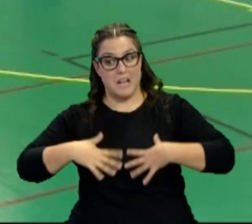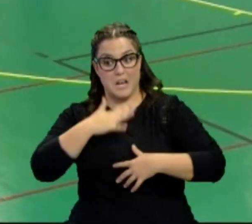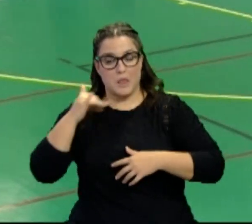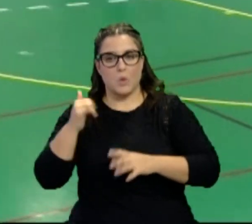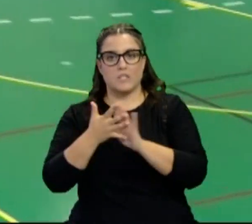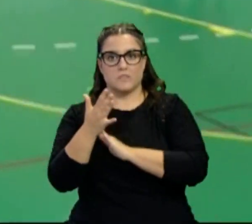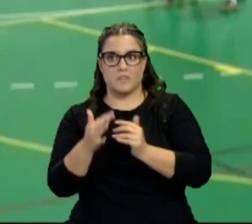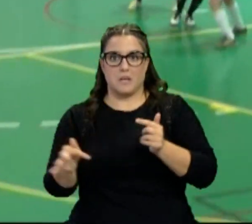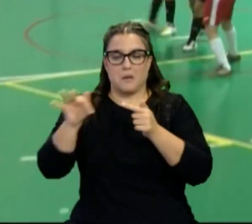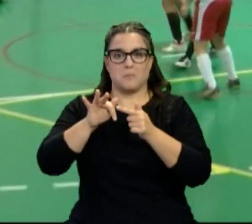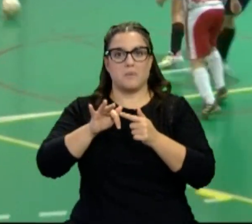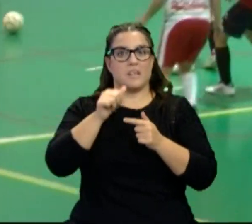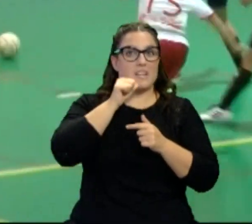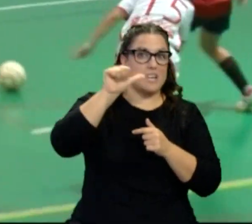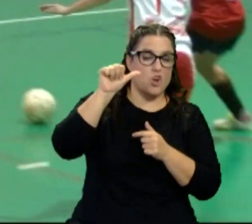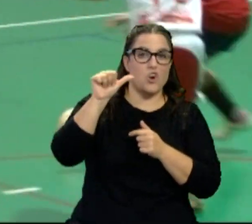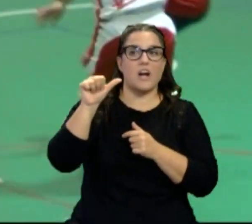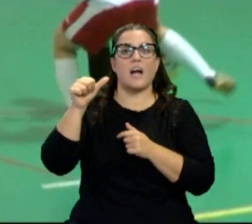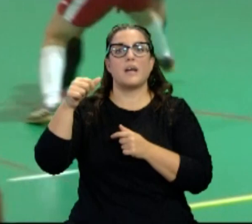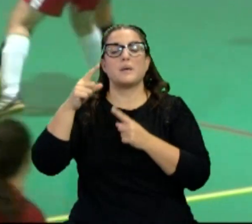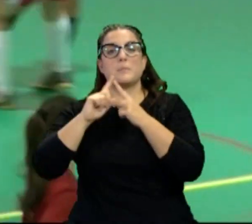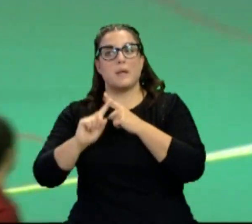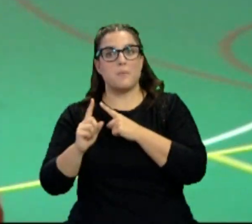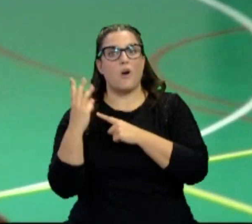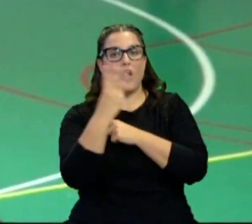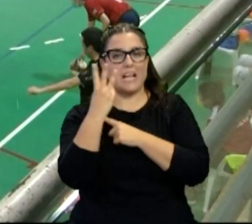coliderar la tabla con las riojanas y el Gora bilbaíno.